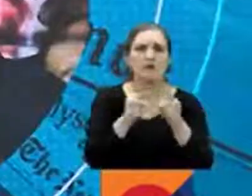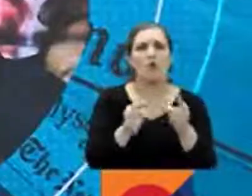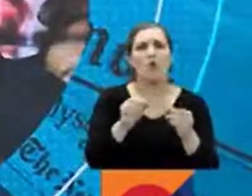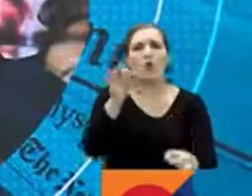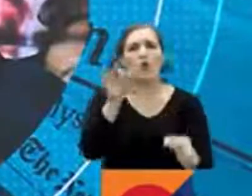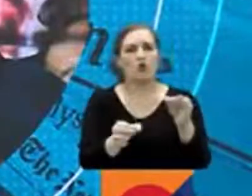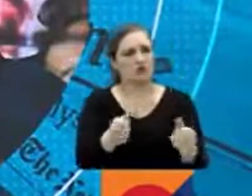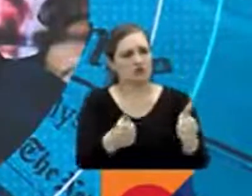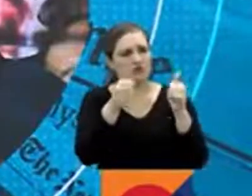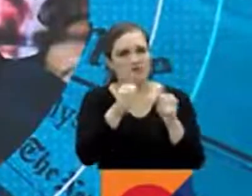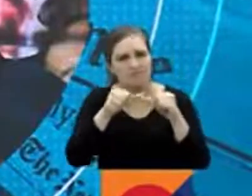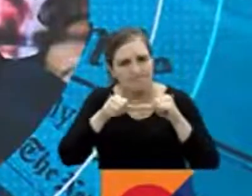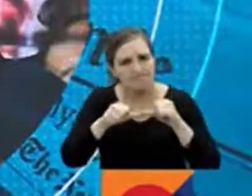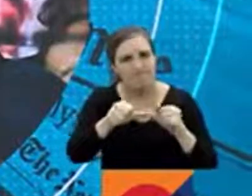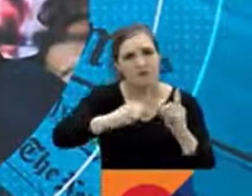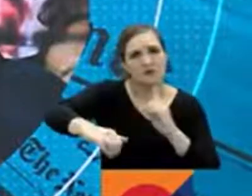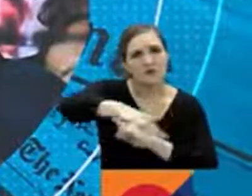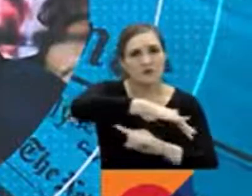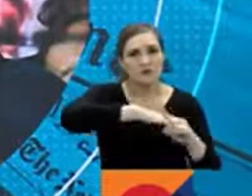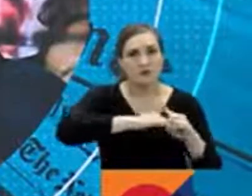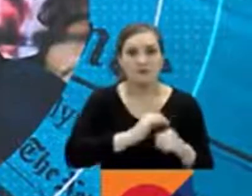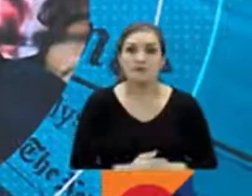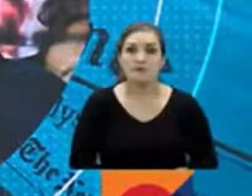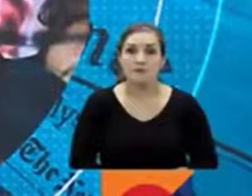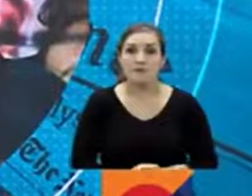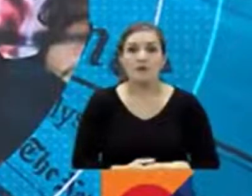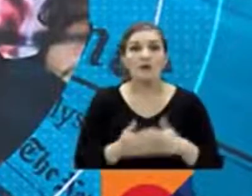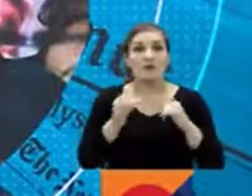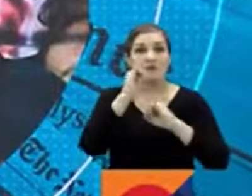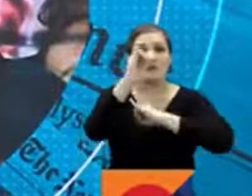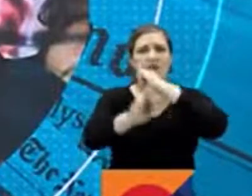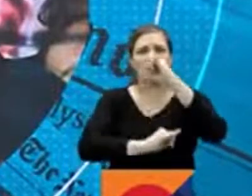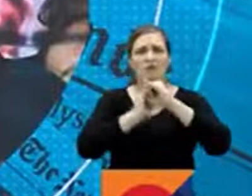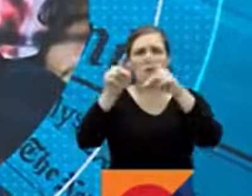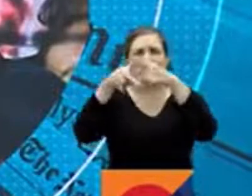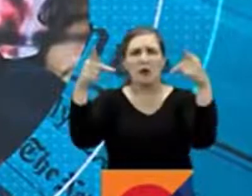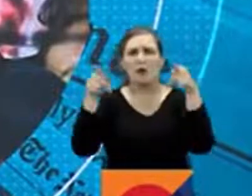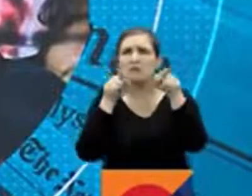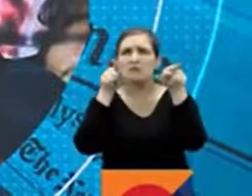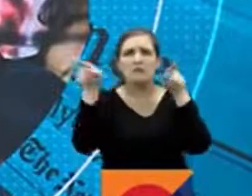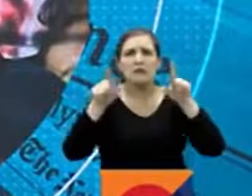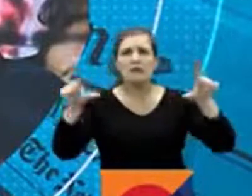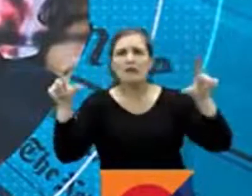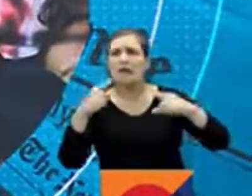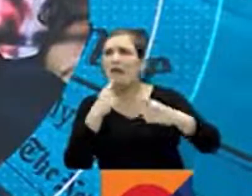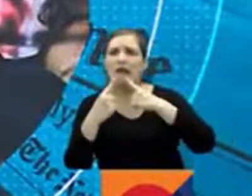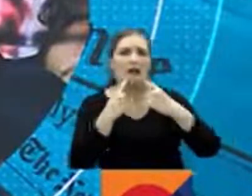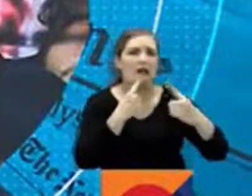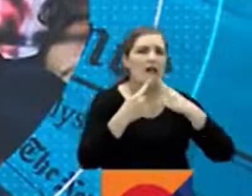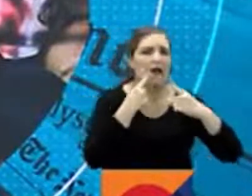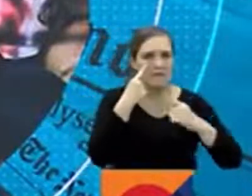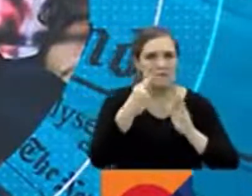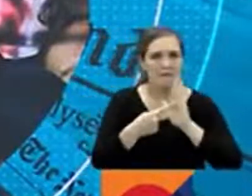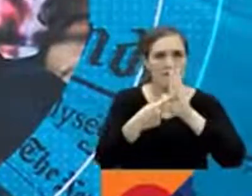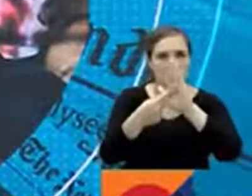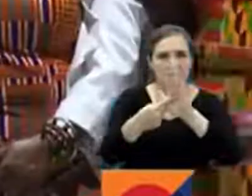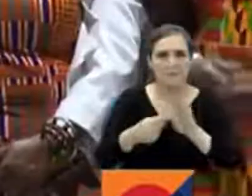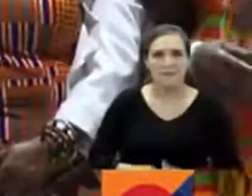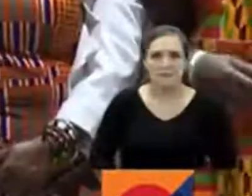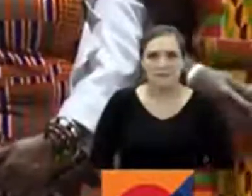sostenibles. Veamos ahora cómo registró la prensa internacional el triunfo de Gustavo Petro en las elecciones presidenciales de nuestro